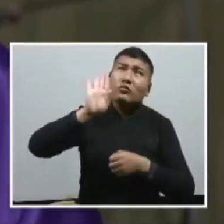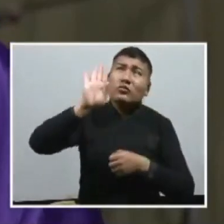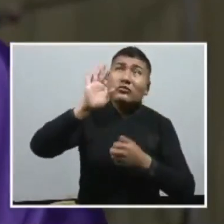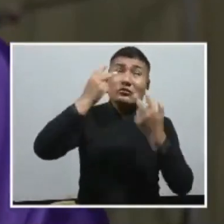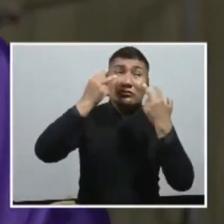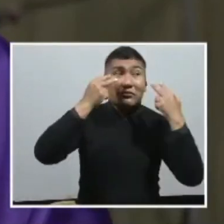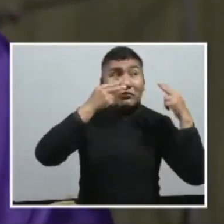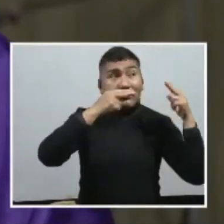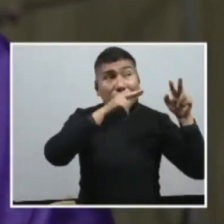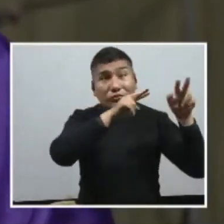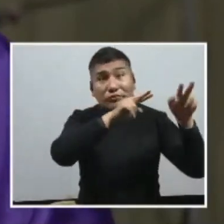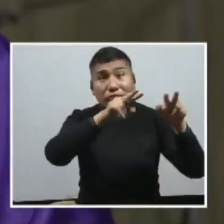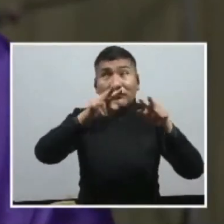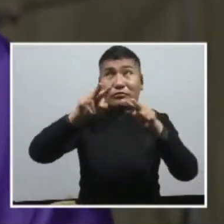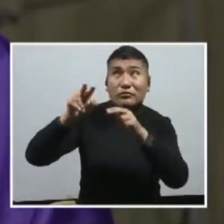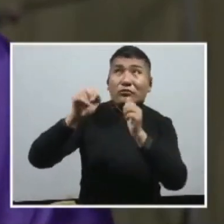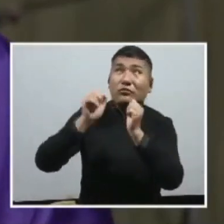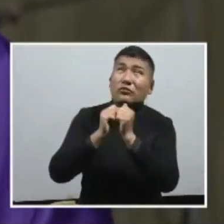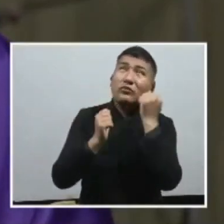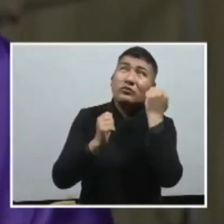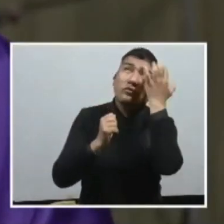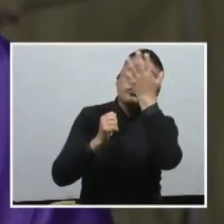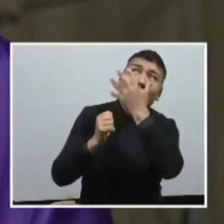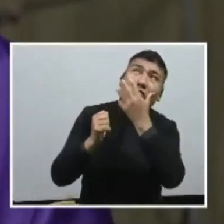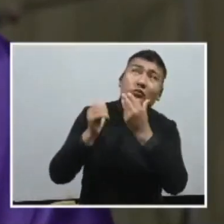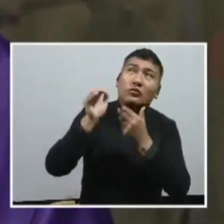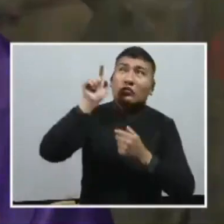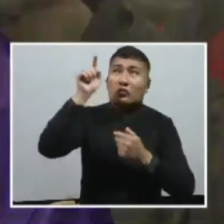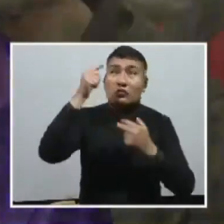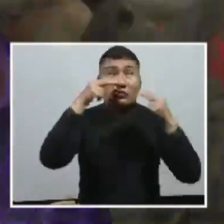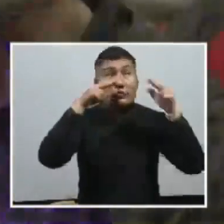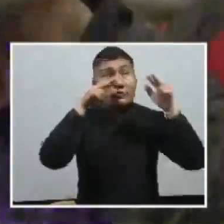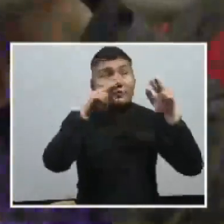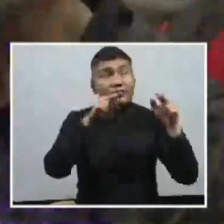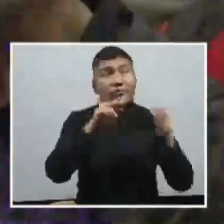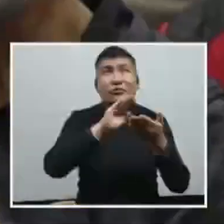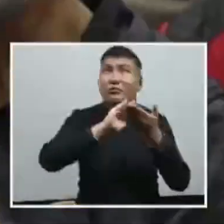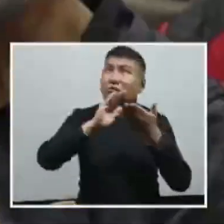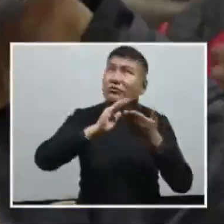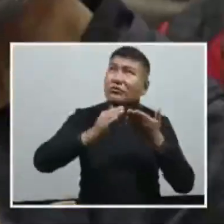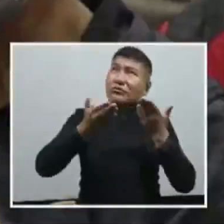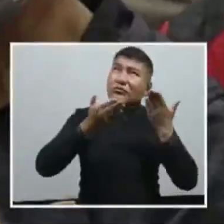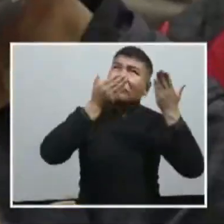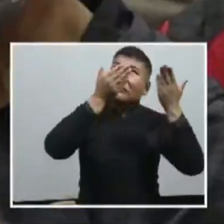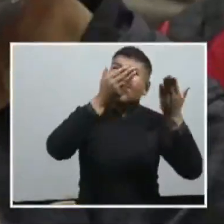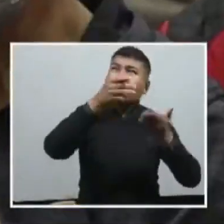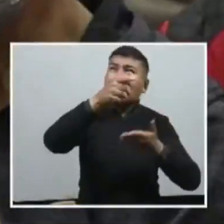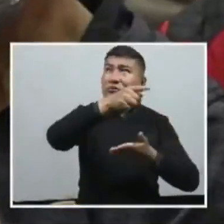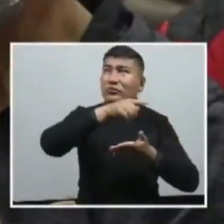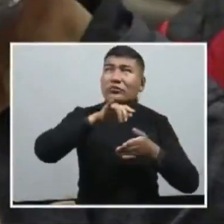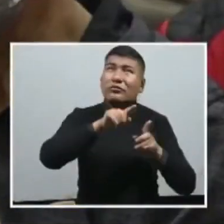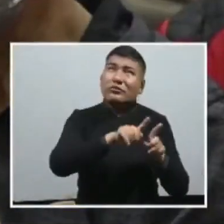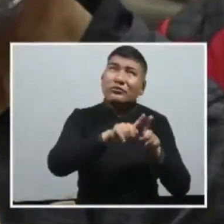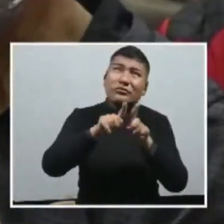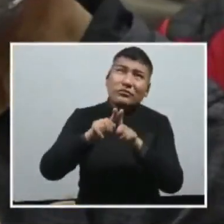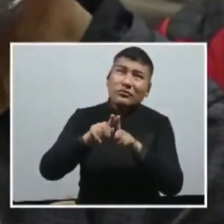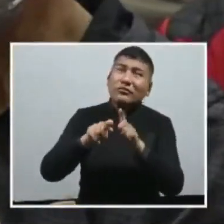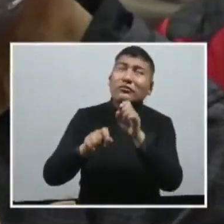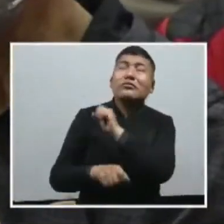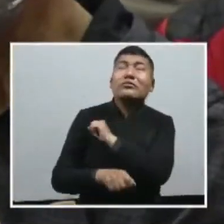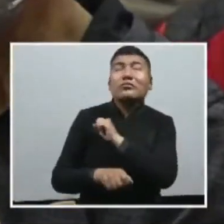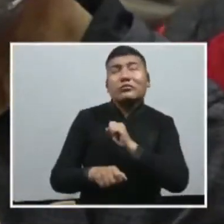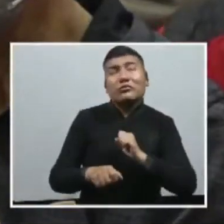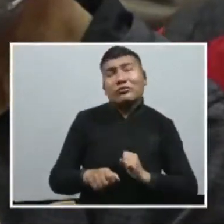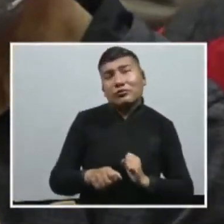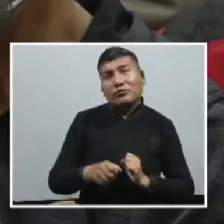los demás con la hermosura que Tú los ves, con la misericordia que Tú los ves. Señor, tenemos